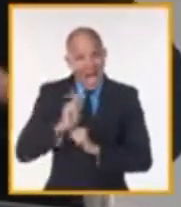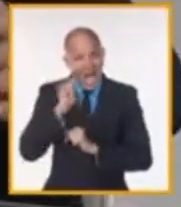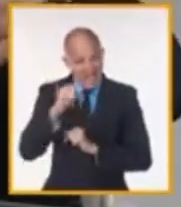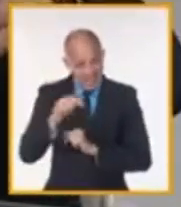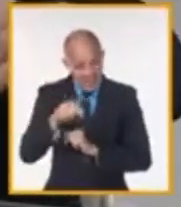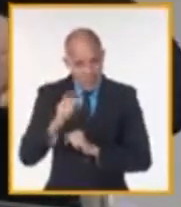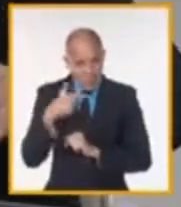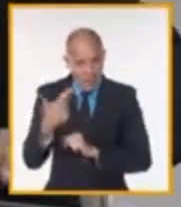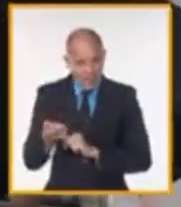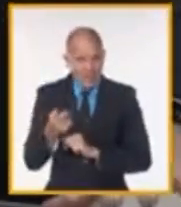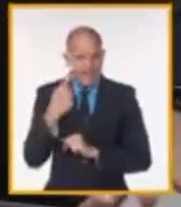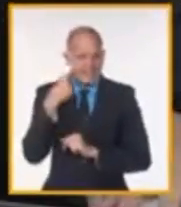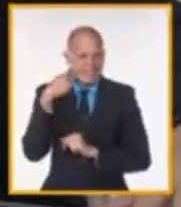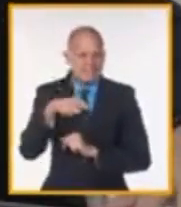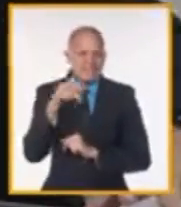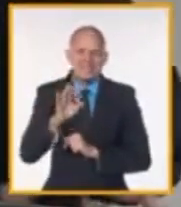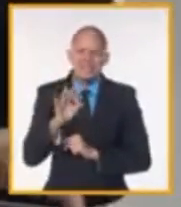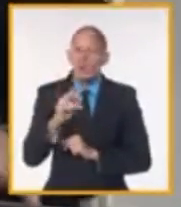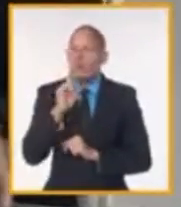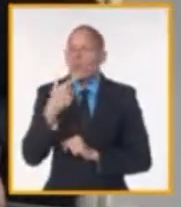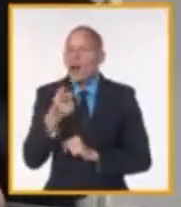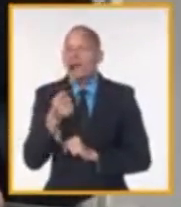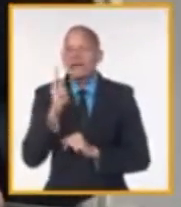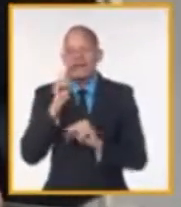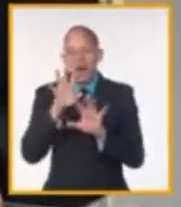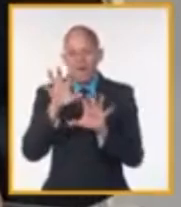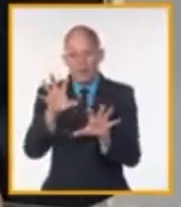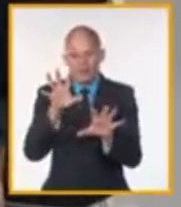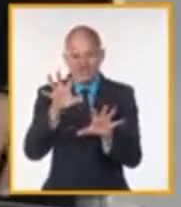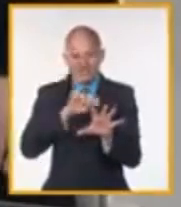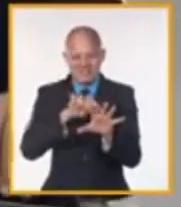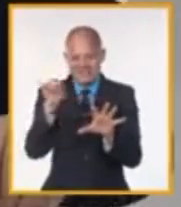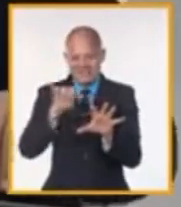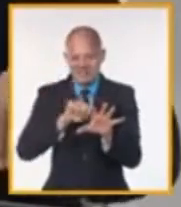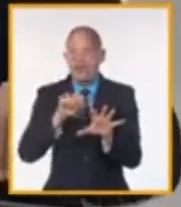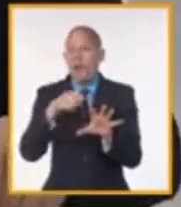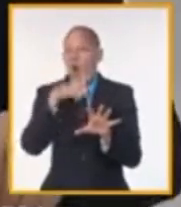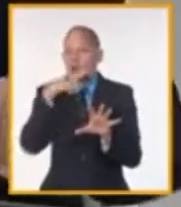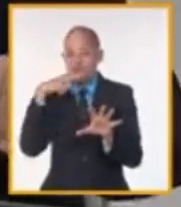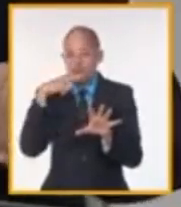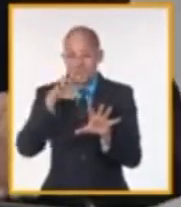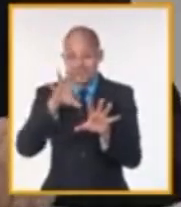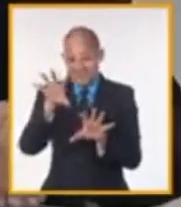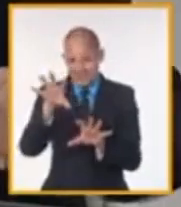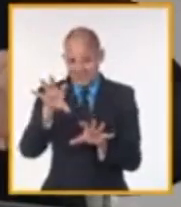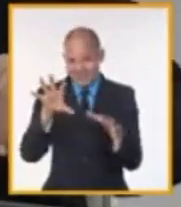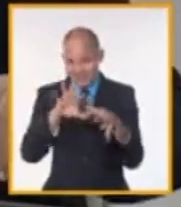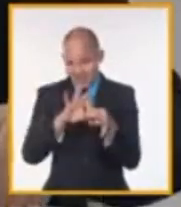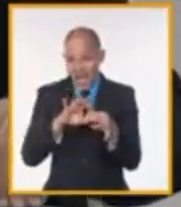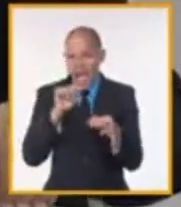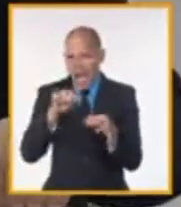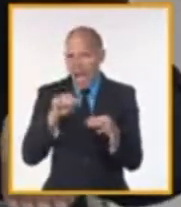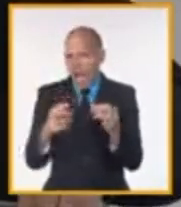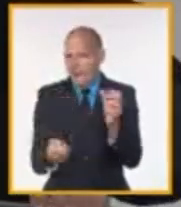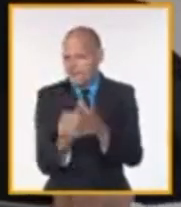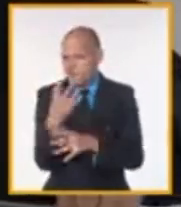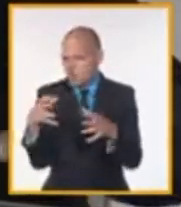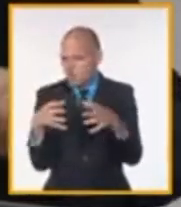regiones de la de la pequeña Rusia y la nueva Rusia están apareciendo movimientos